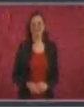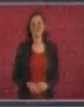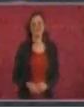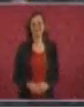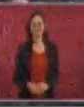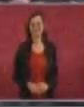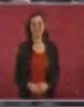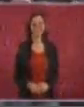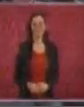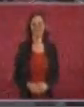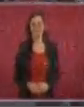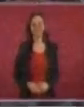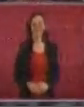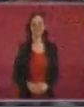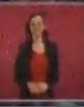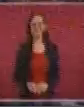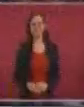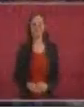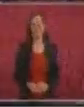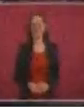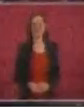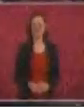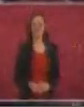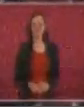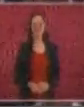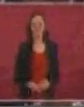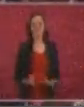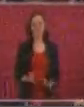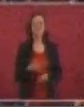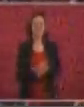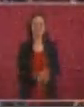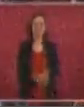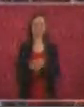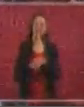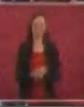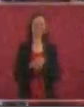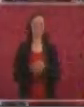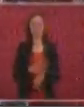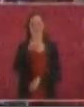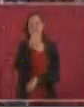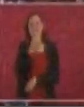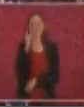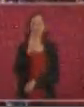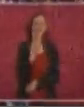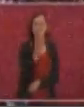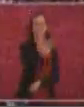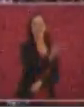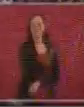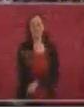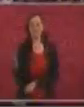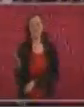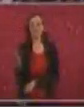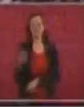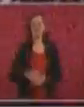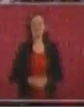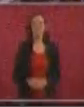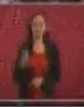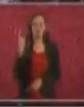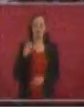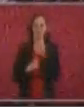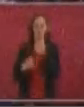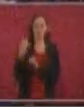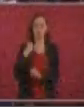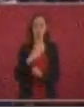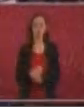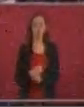sexenios. Que cada tres años se elija presidente de la República. Se haga una evaluación y se revoque el mandato. Okay, si es así, ¿tú estás bien? Ah,